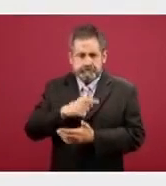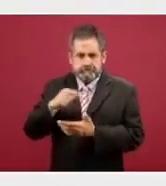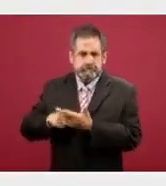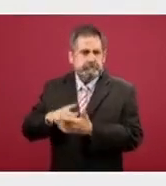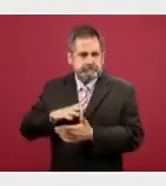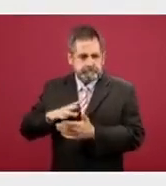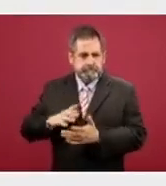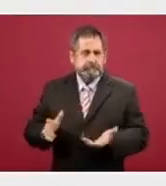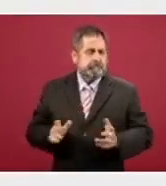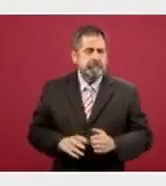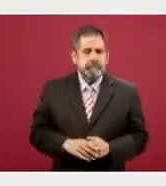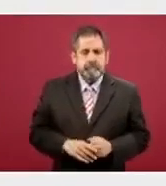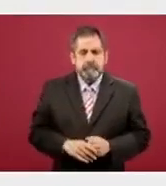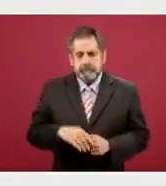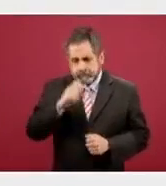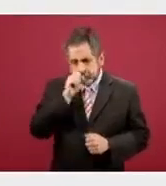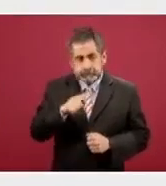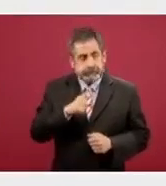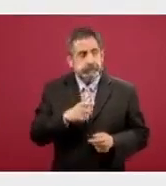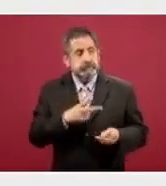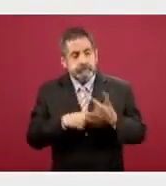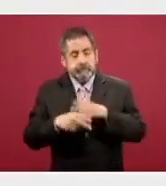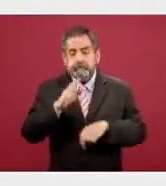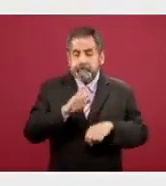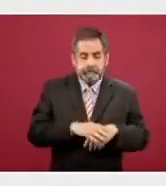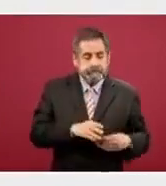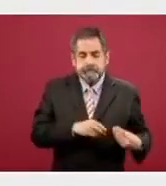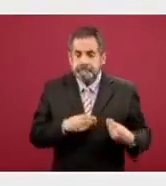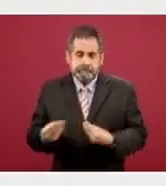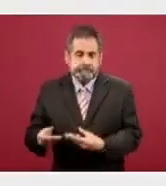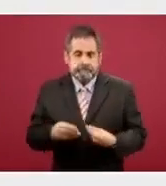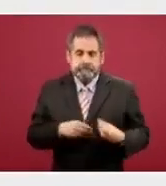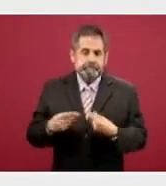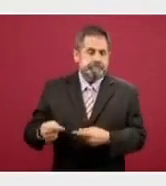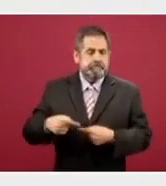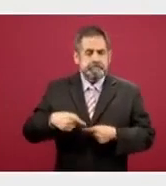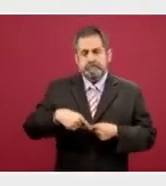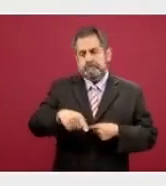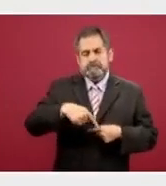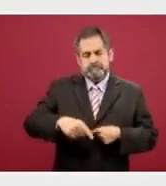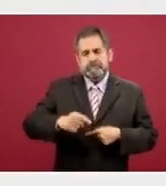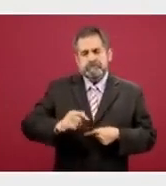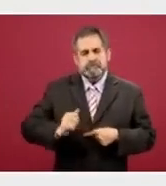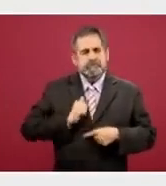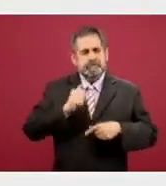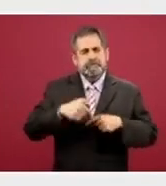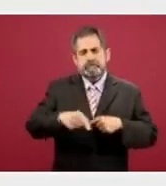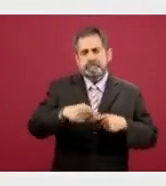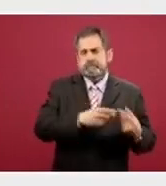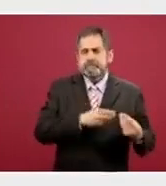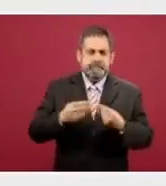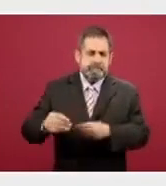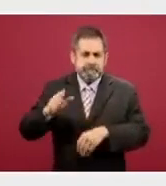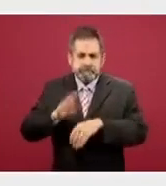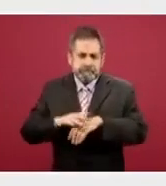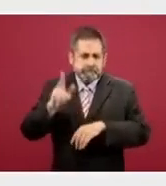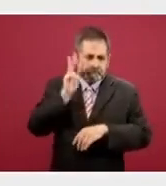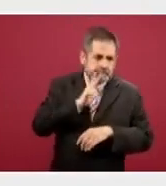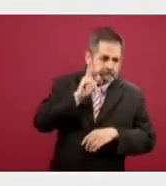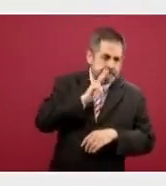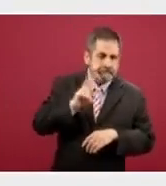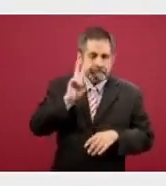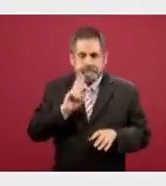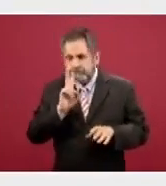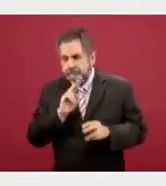Y obviamente vienen nuevos insumos que llegarán oportunamente para seguir haciendo tantas pruebas como